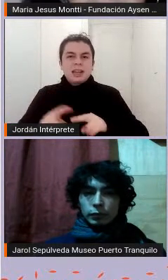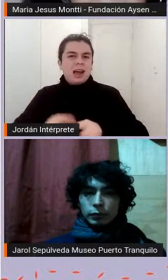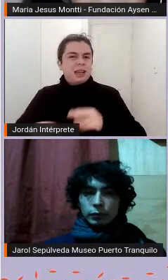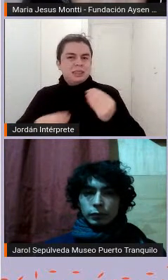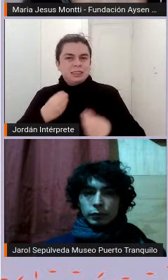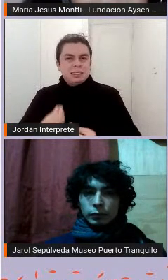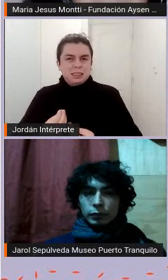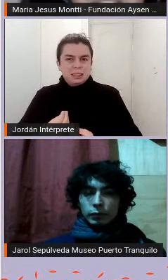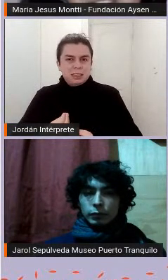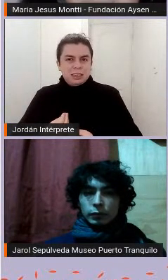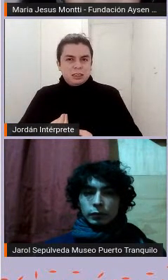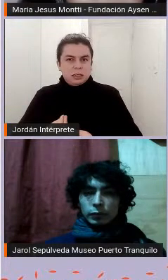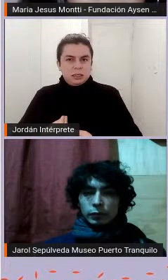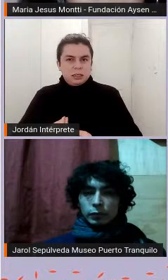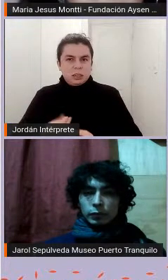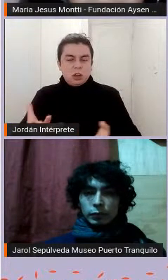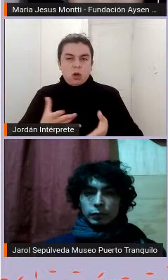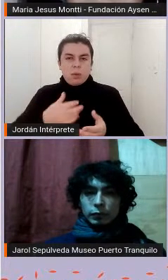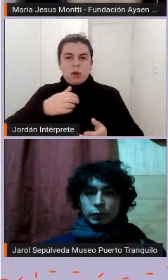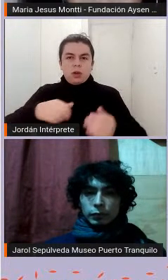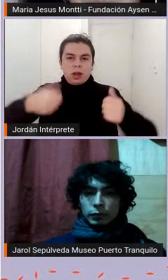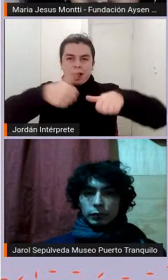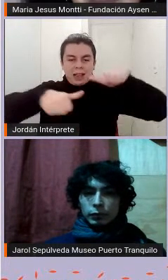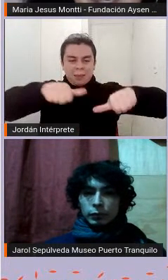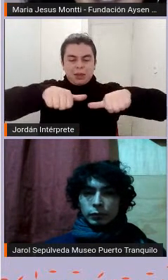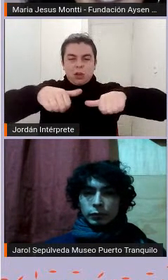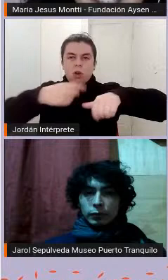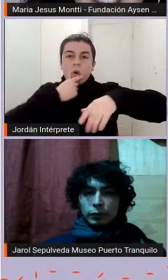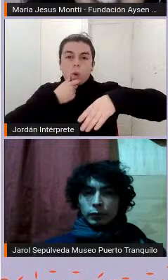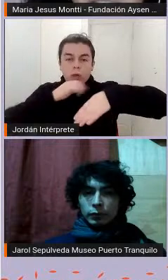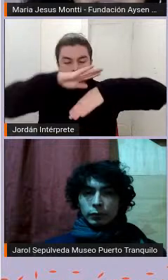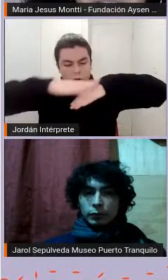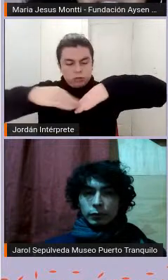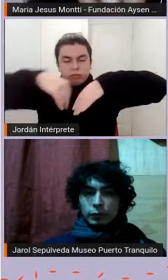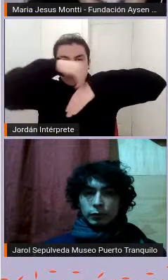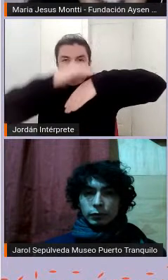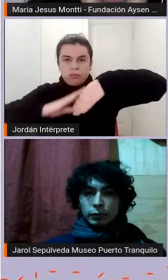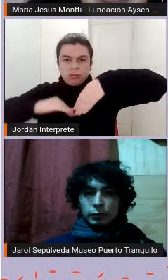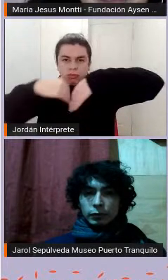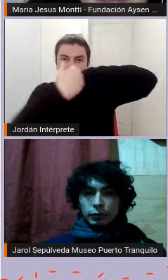en palabras simples, barnizar el hueso para que luego pueda ser